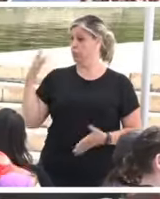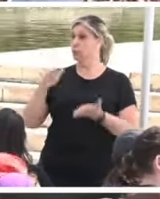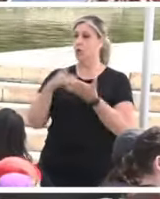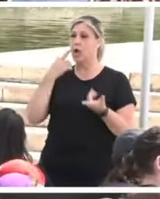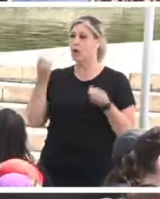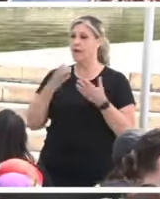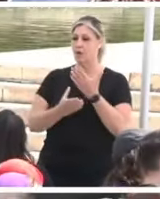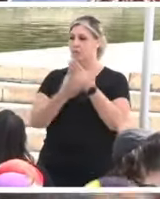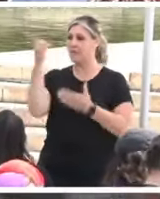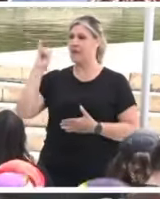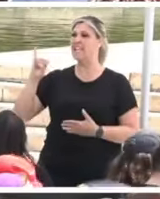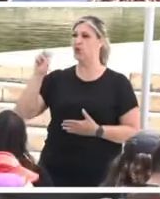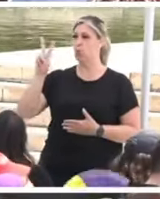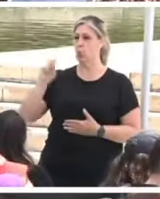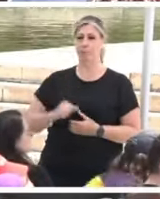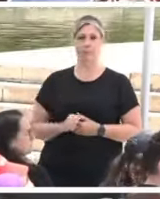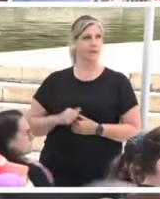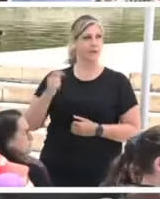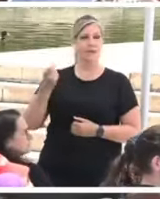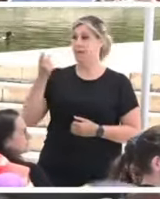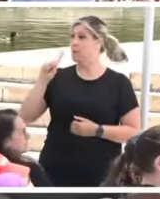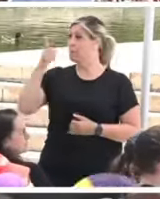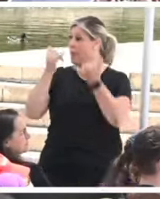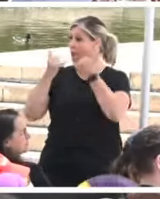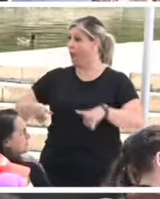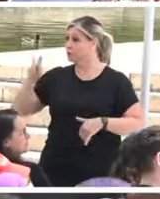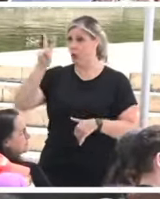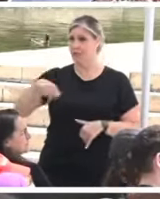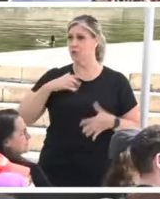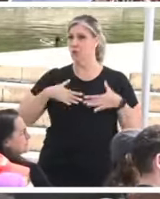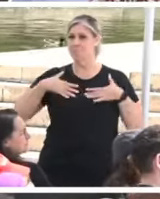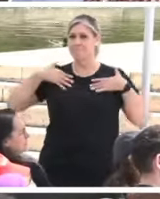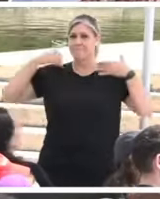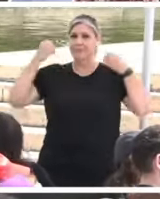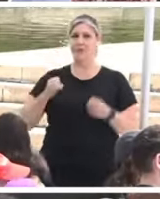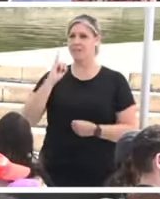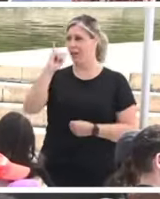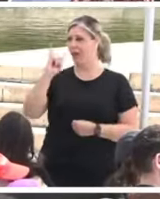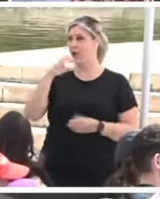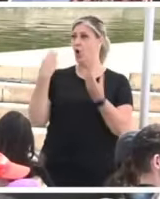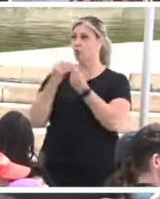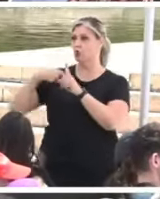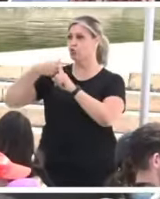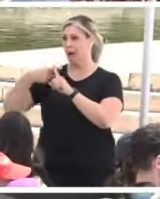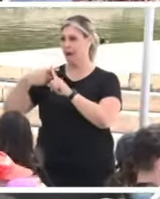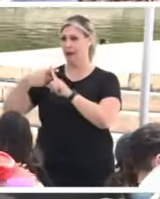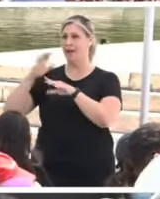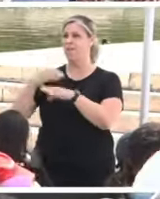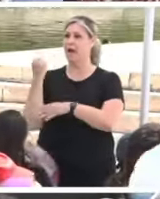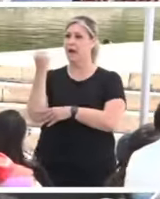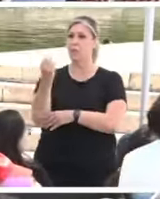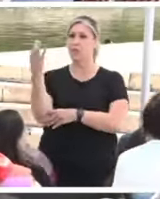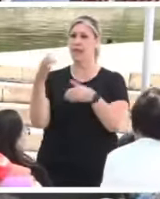federal de Izquierda Unida. Este es mi primer acto y estoy emocionado de hacerlo con Sumar y para apoyar